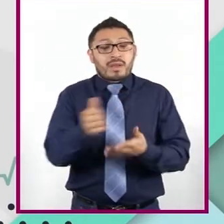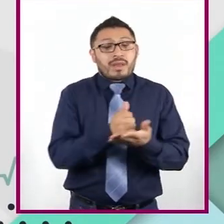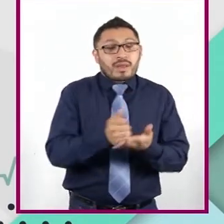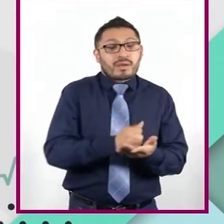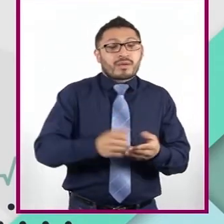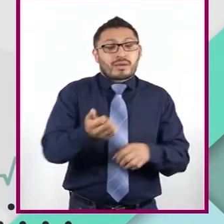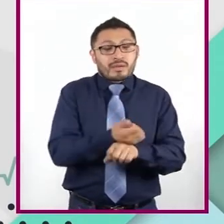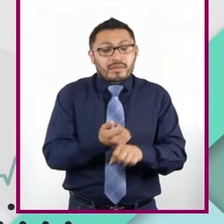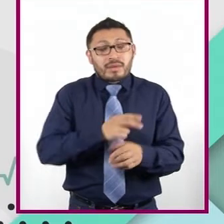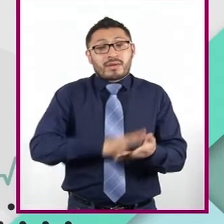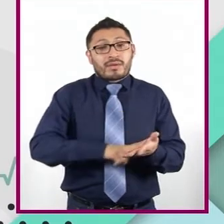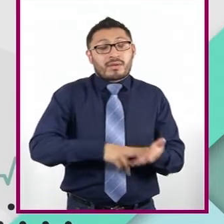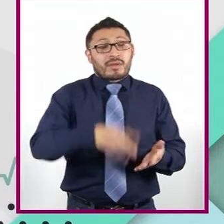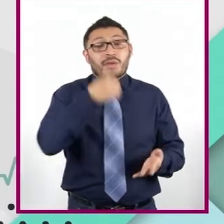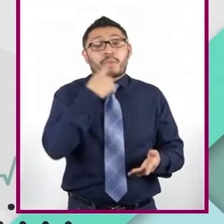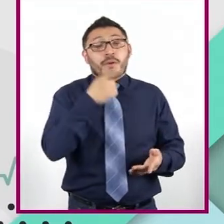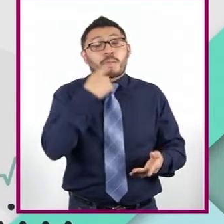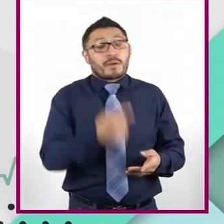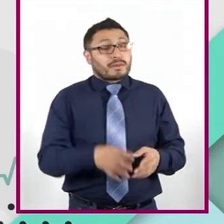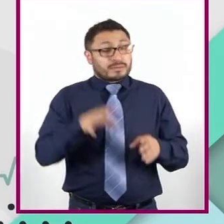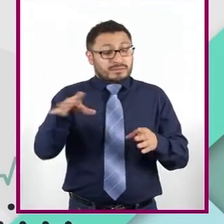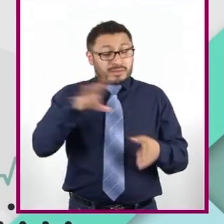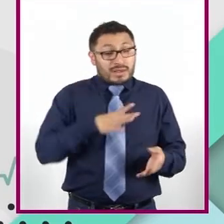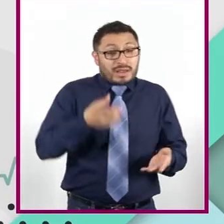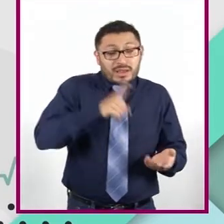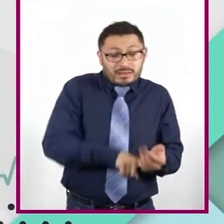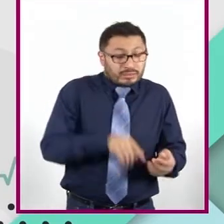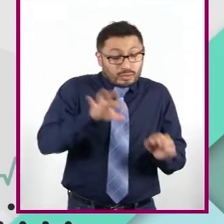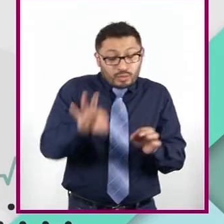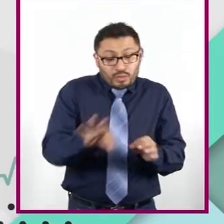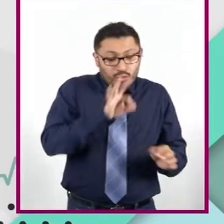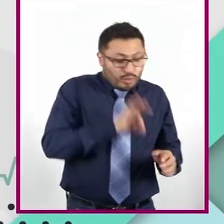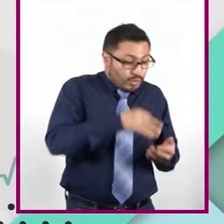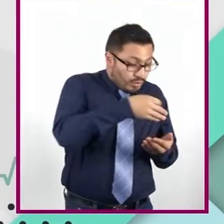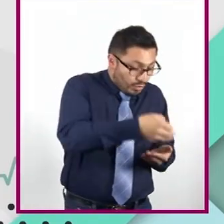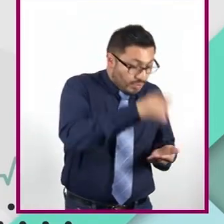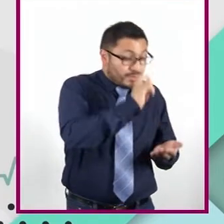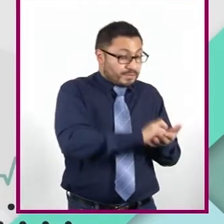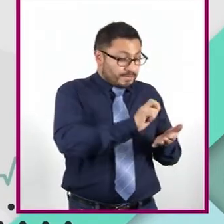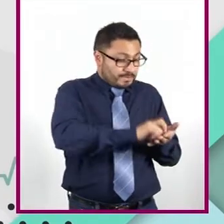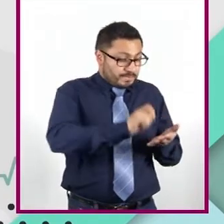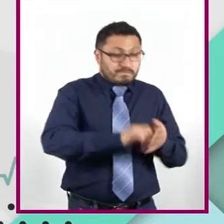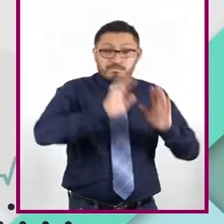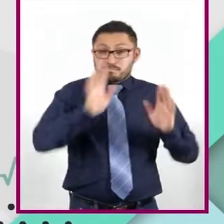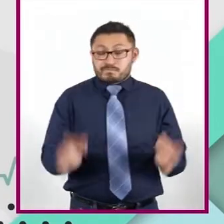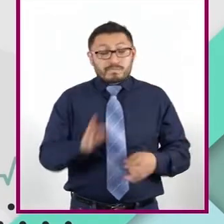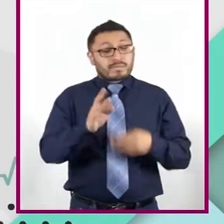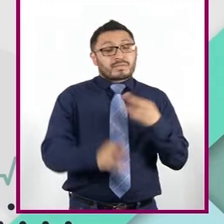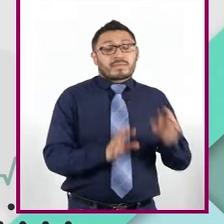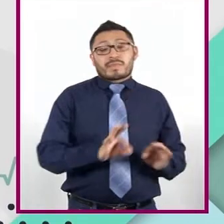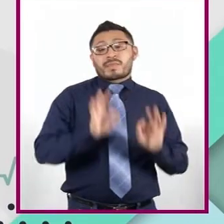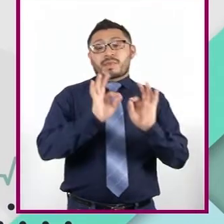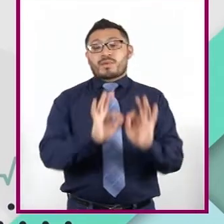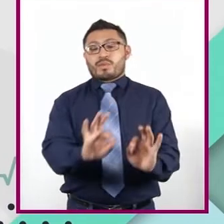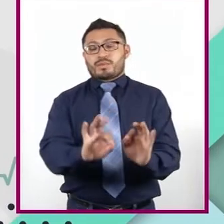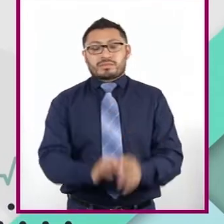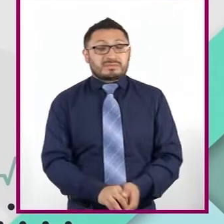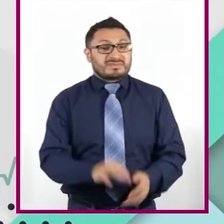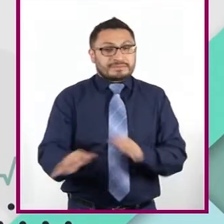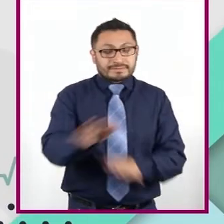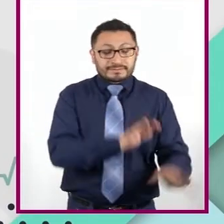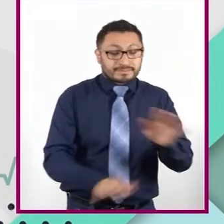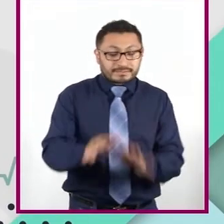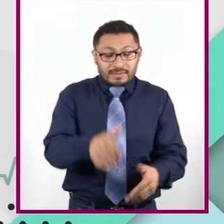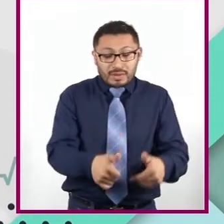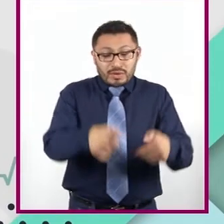amarillo, verde y rojo. Sustraen una de las cartas, registran su resultado, regresan la carta y las